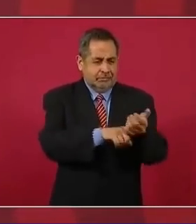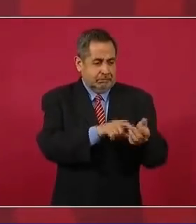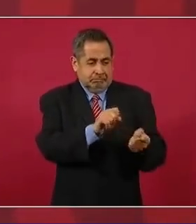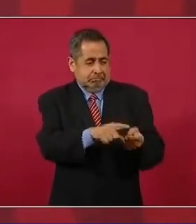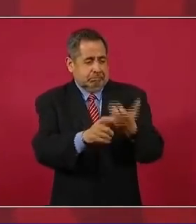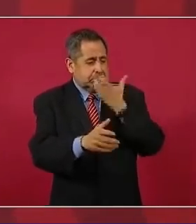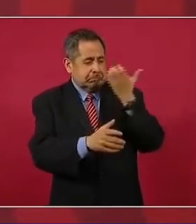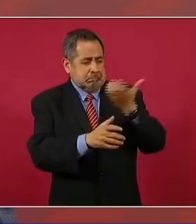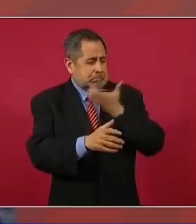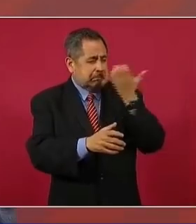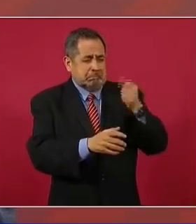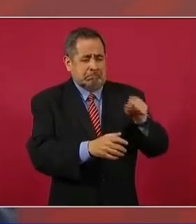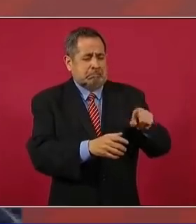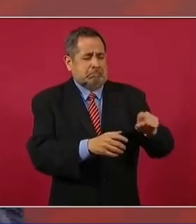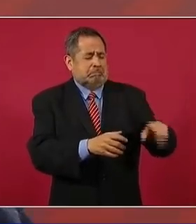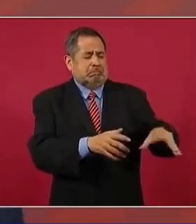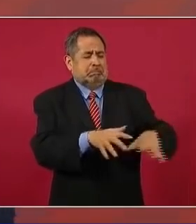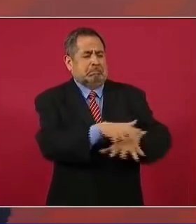forman,